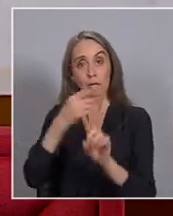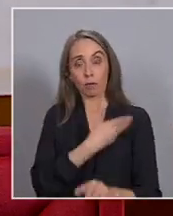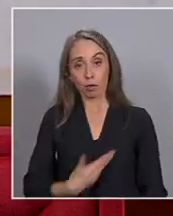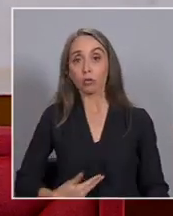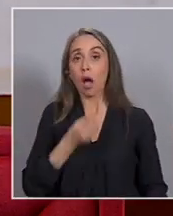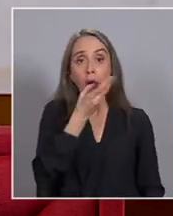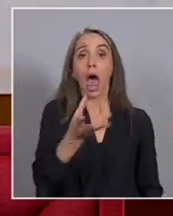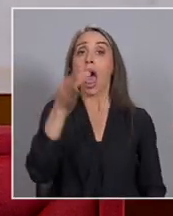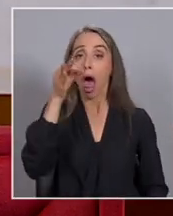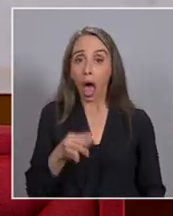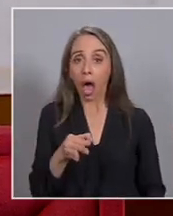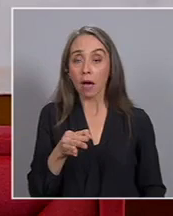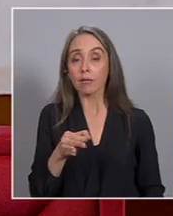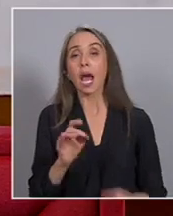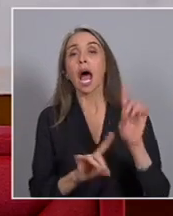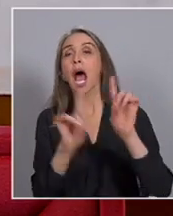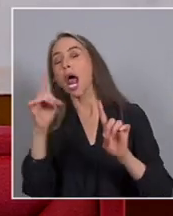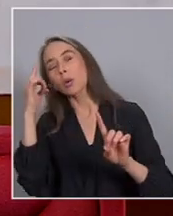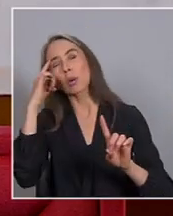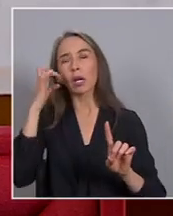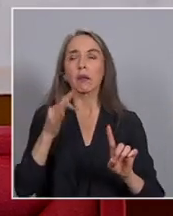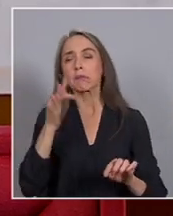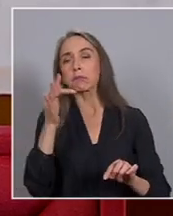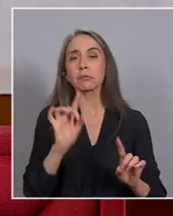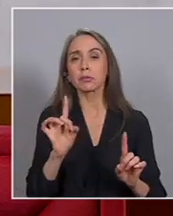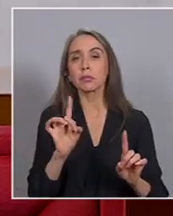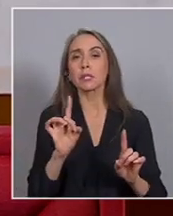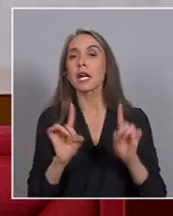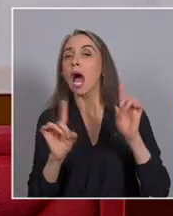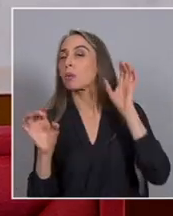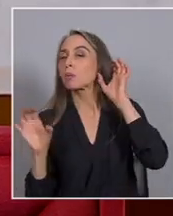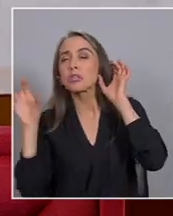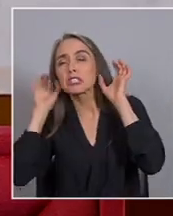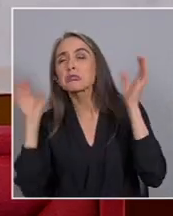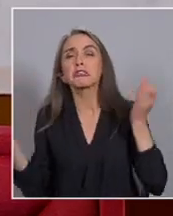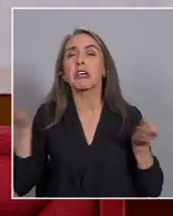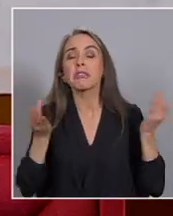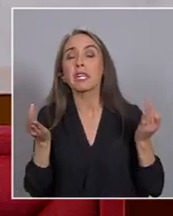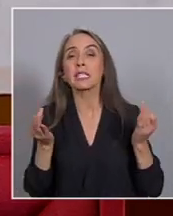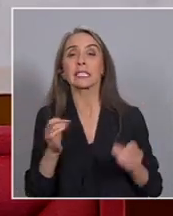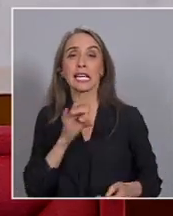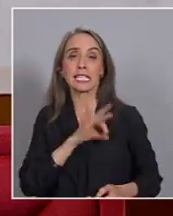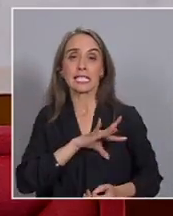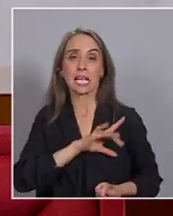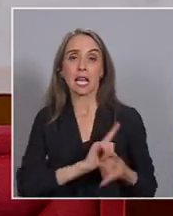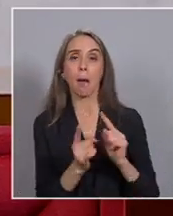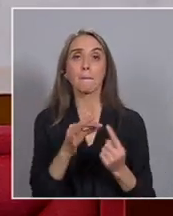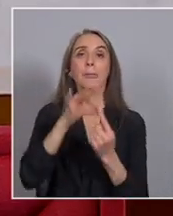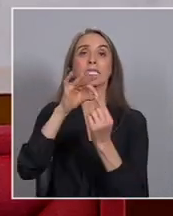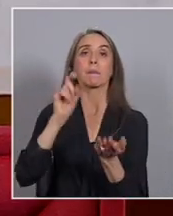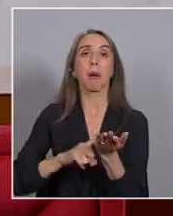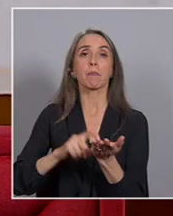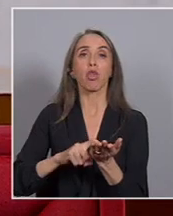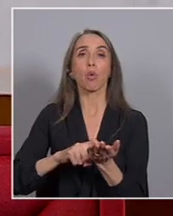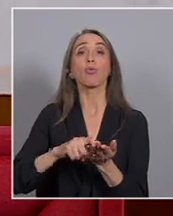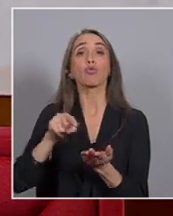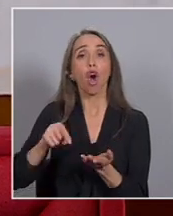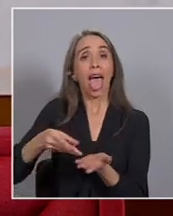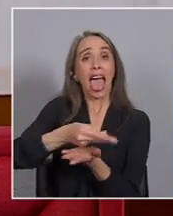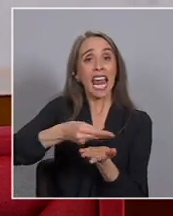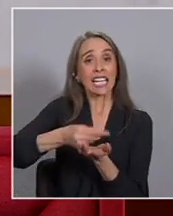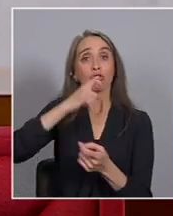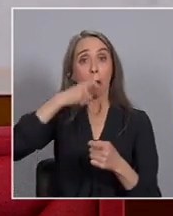declarado, pese a algunos pronósticos que se escuchan por ahí, es ser el principal productor de este mineral en el